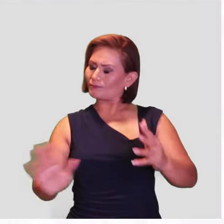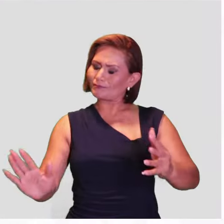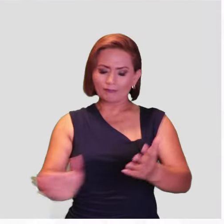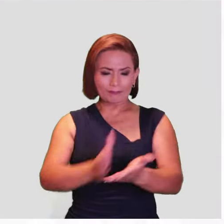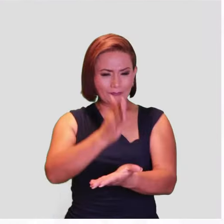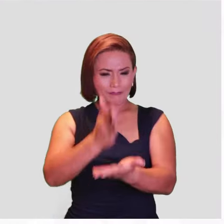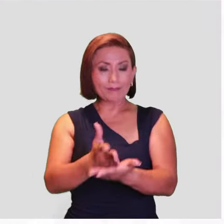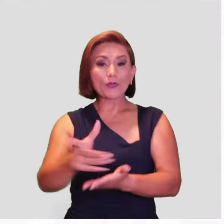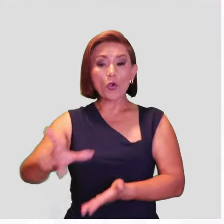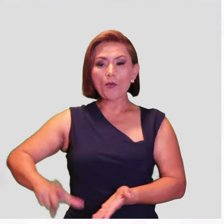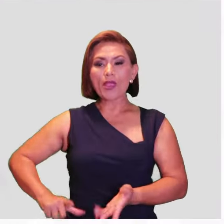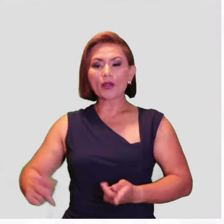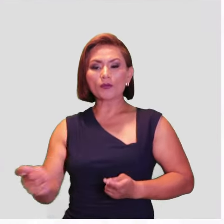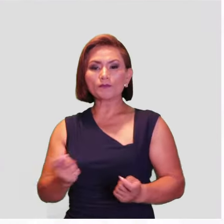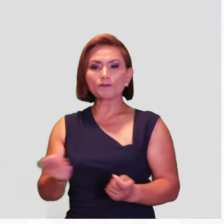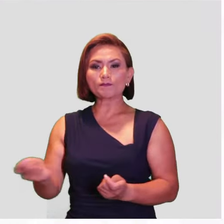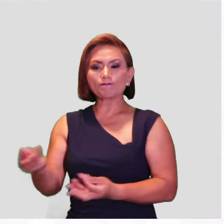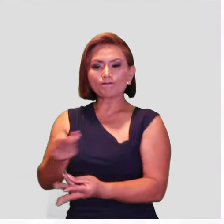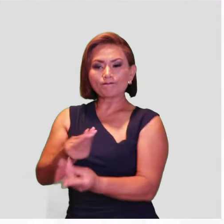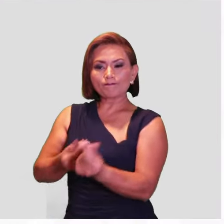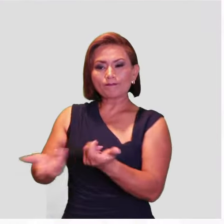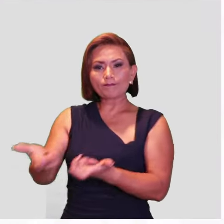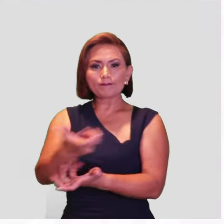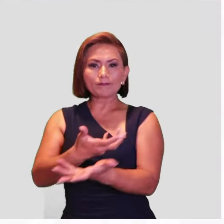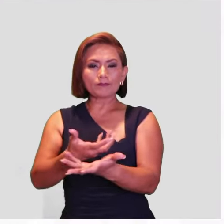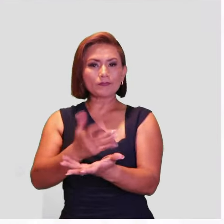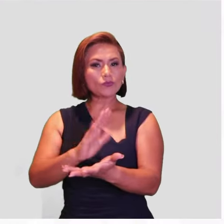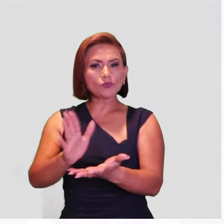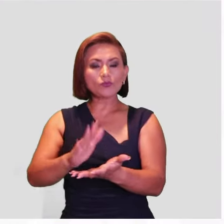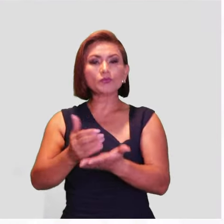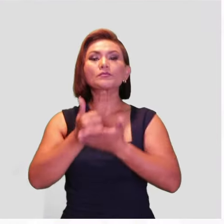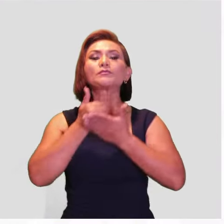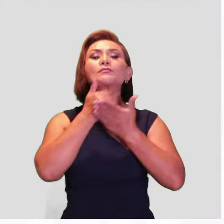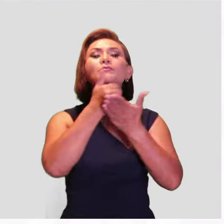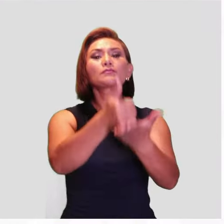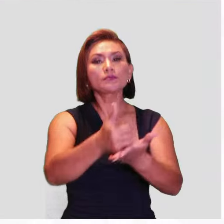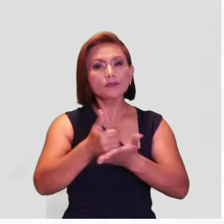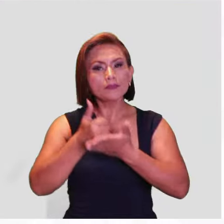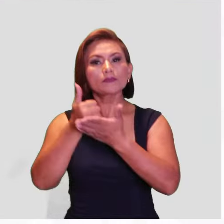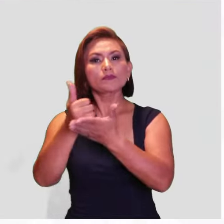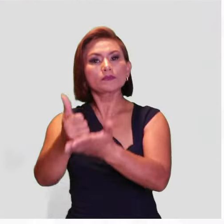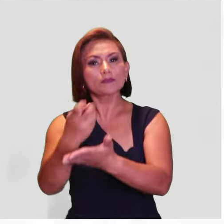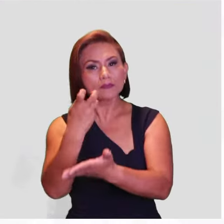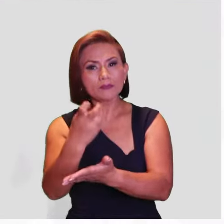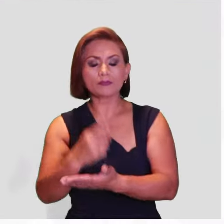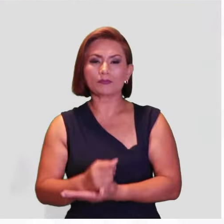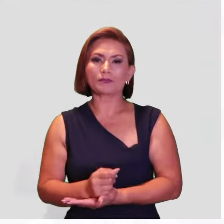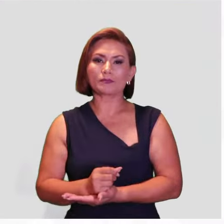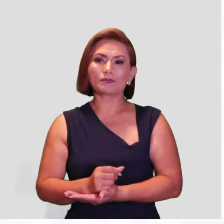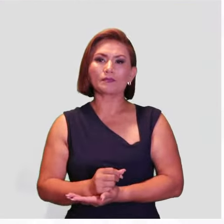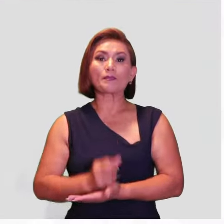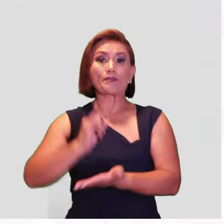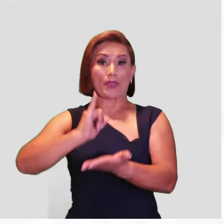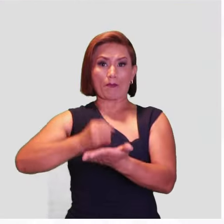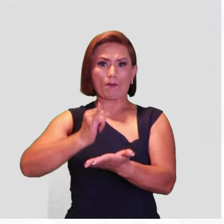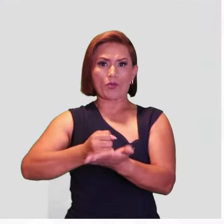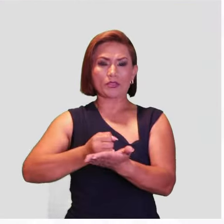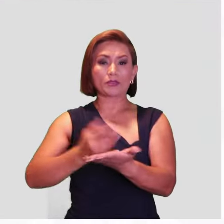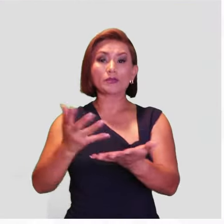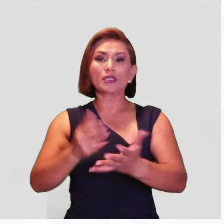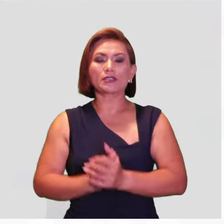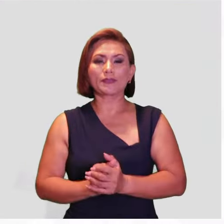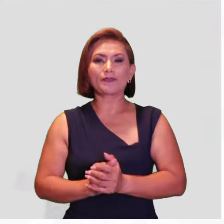no haga negocio, un gobierno que ayude a la población, esos impuestos, entrando el año, ¿qué es lo que